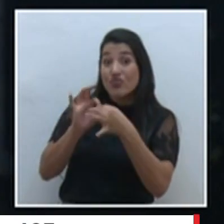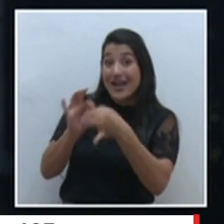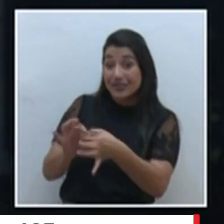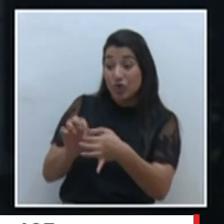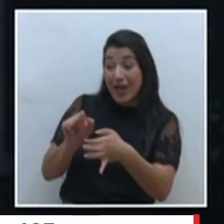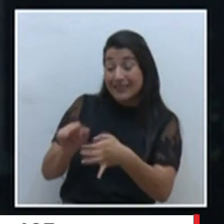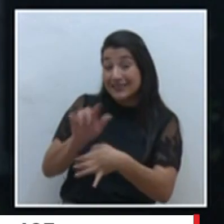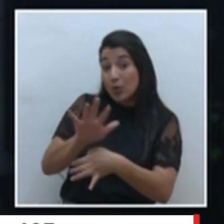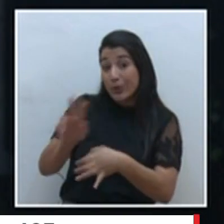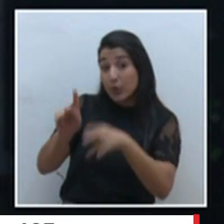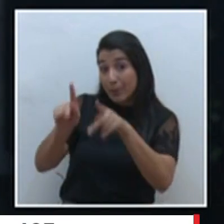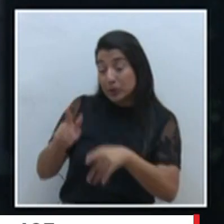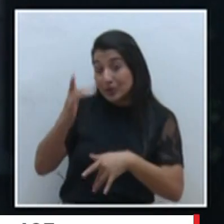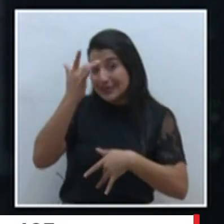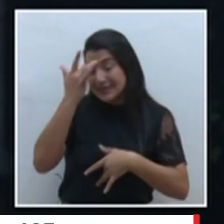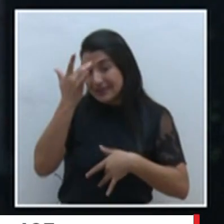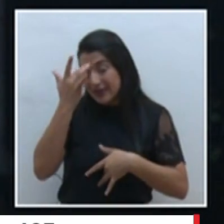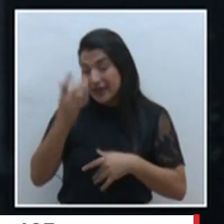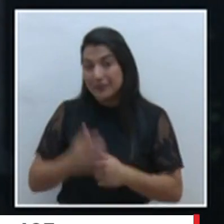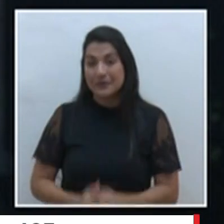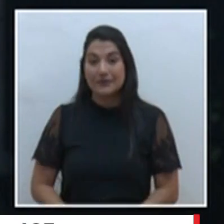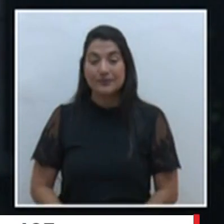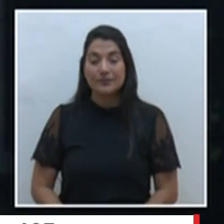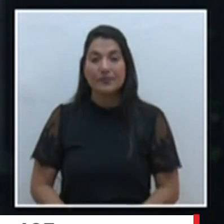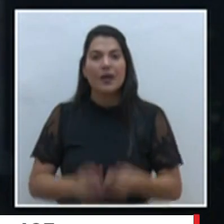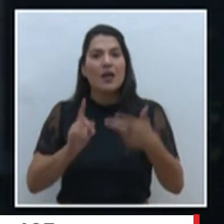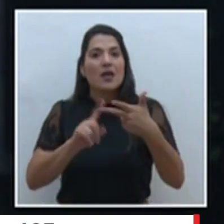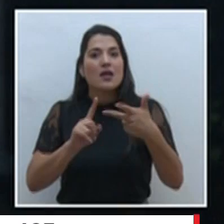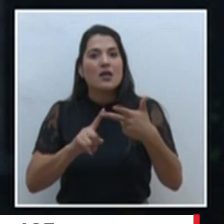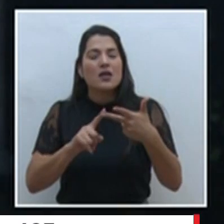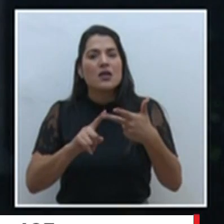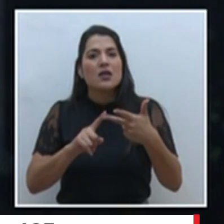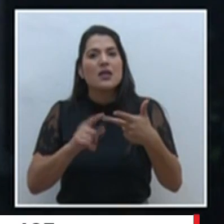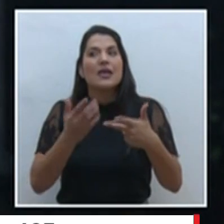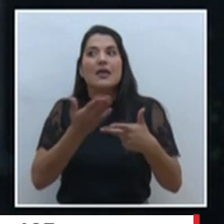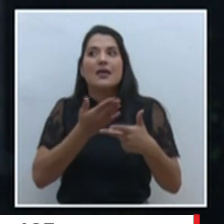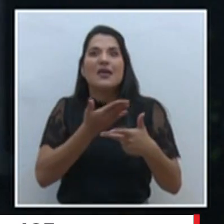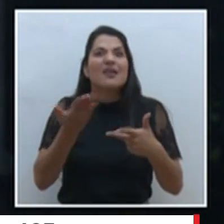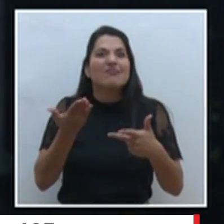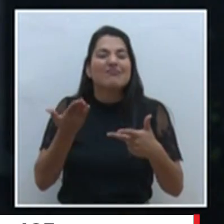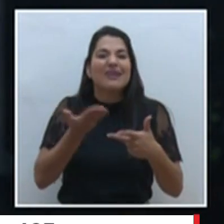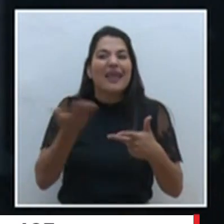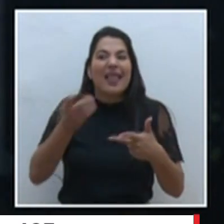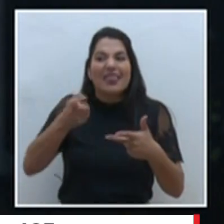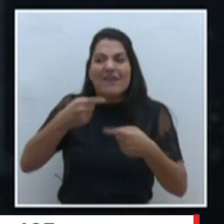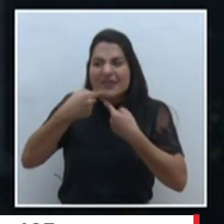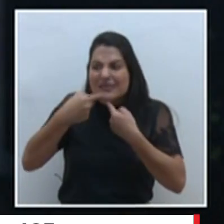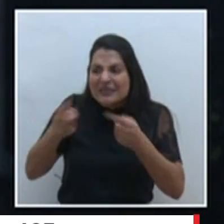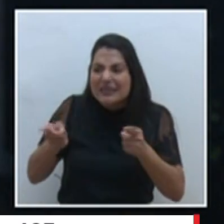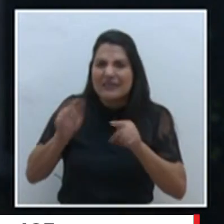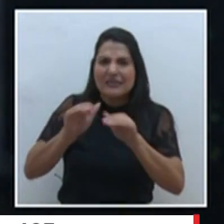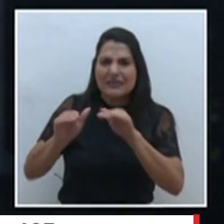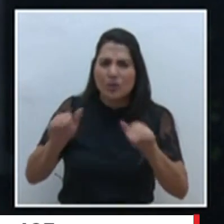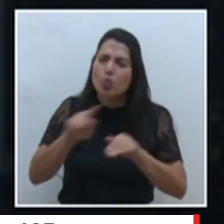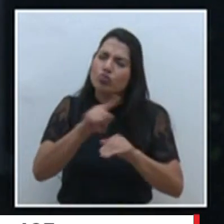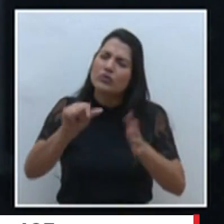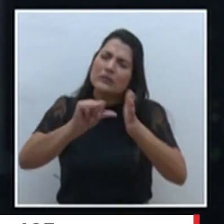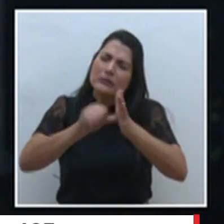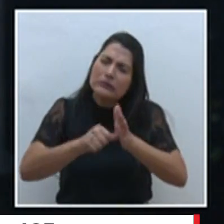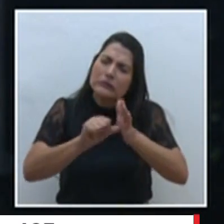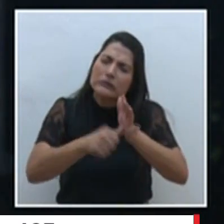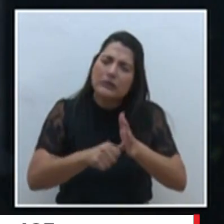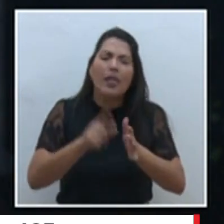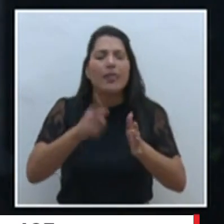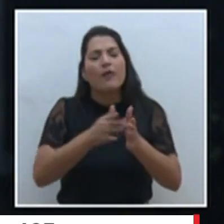estos casos, y cuál es ese llamado adicional que hay que hacer a la población. Ustedes insisten constantemente en el lavado